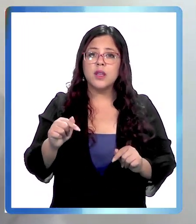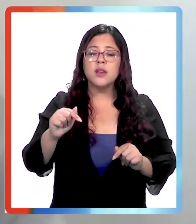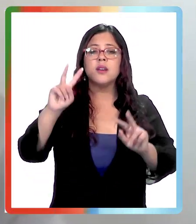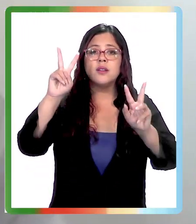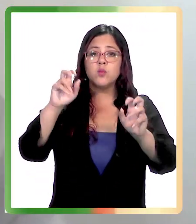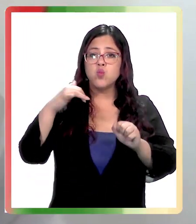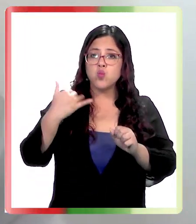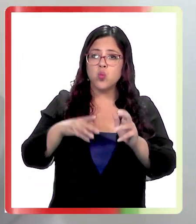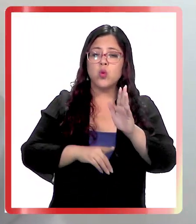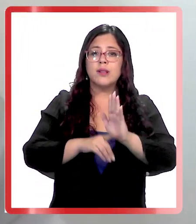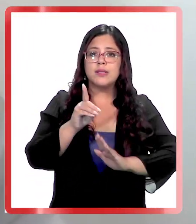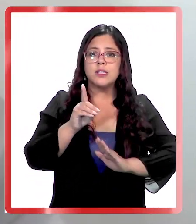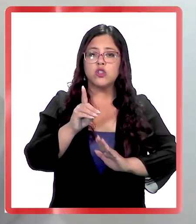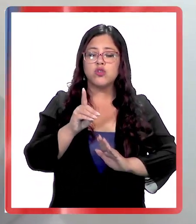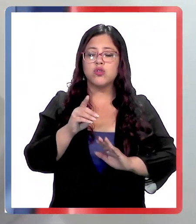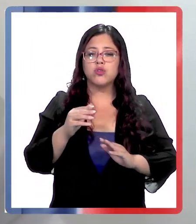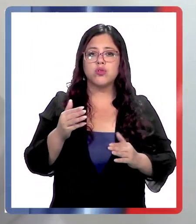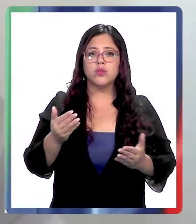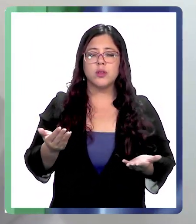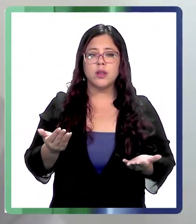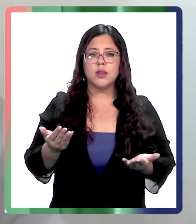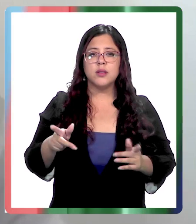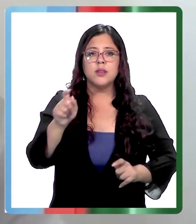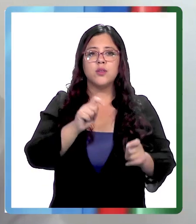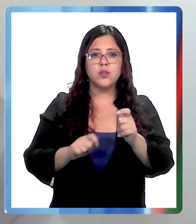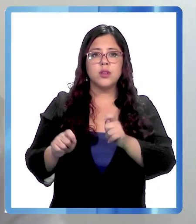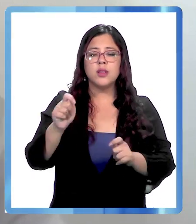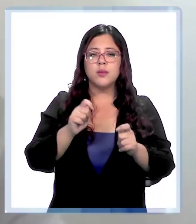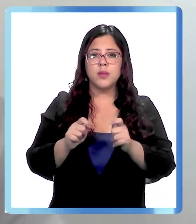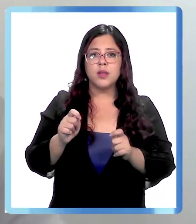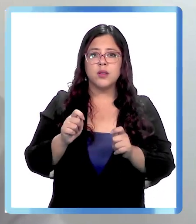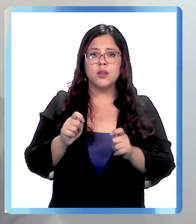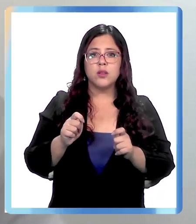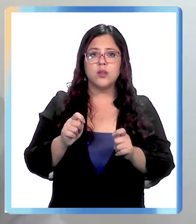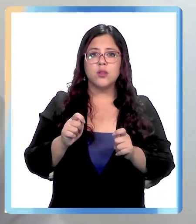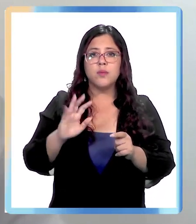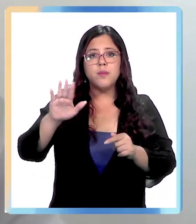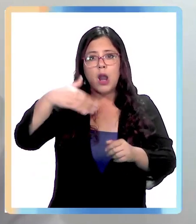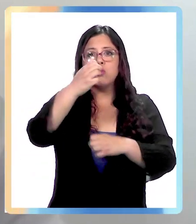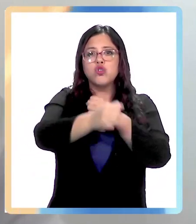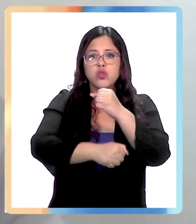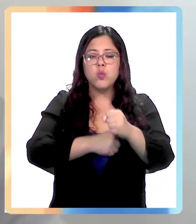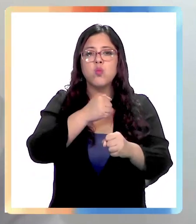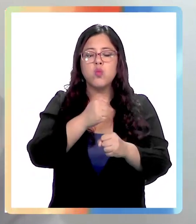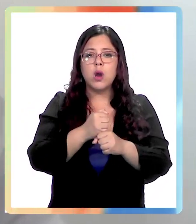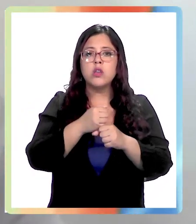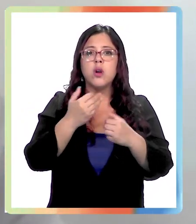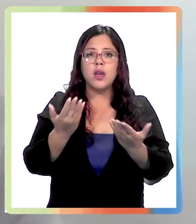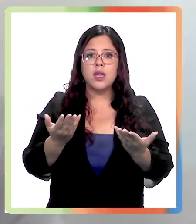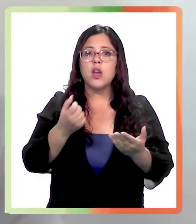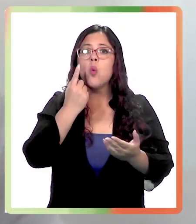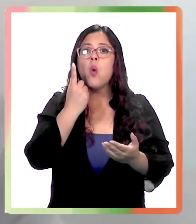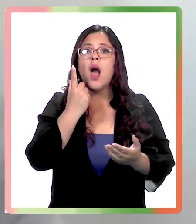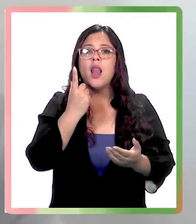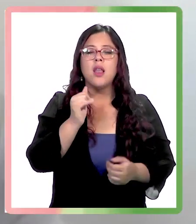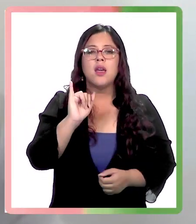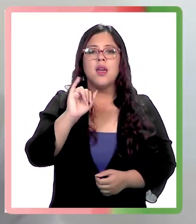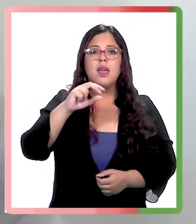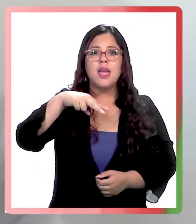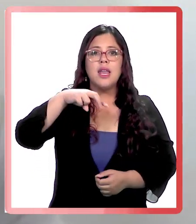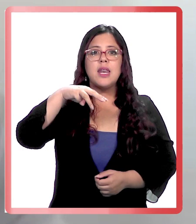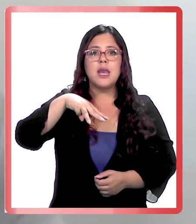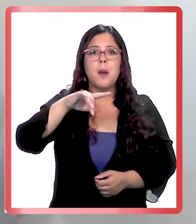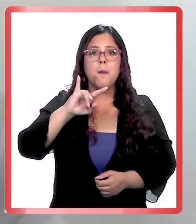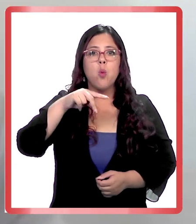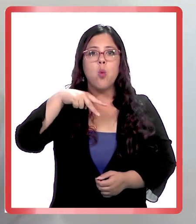grandes áreas de desarrollo de los tratamientos adyuvantes en los próximos años sea la inmunoterapia.